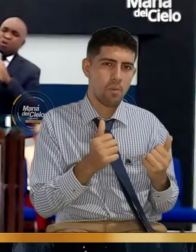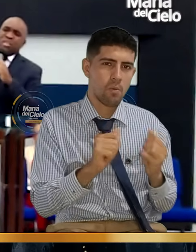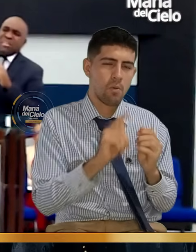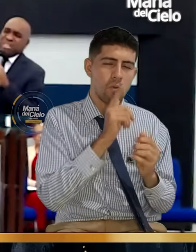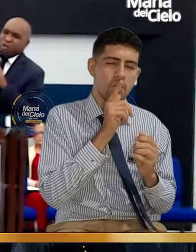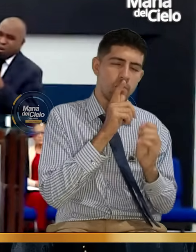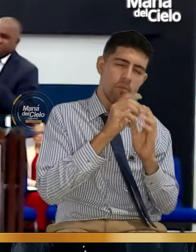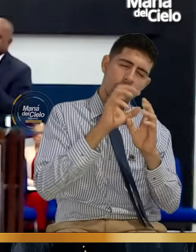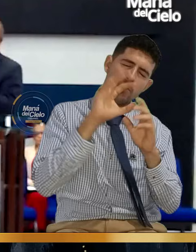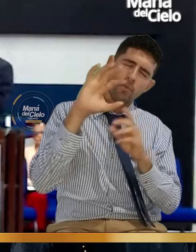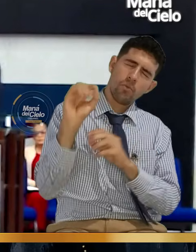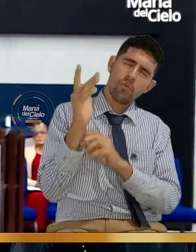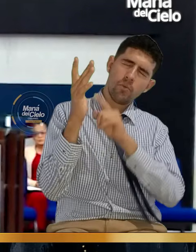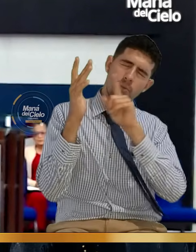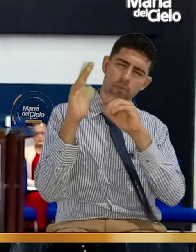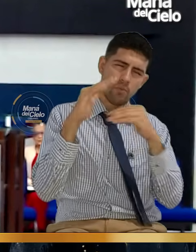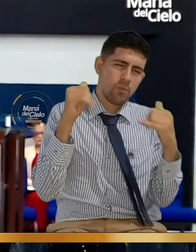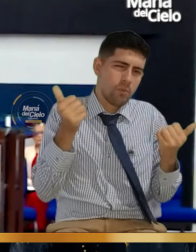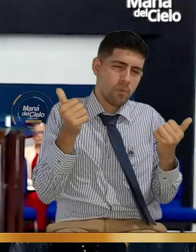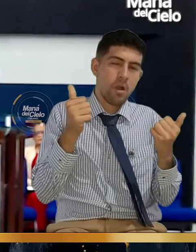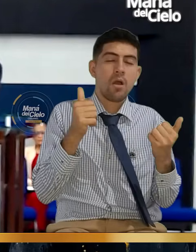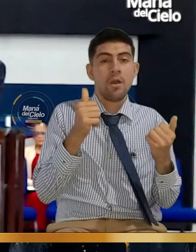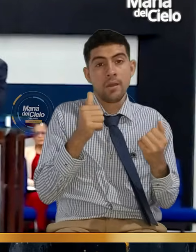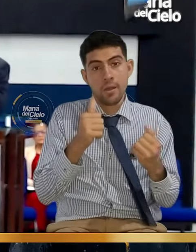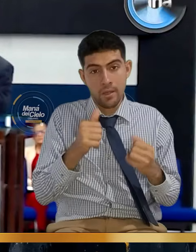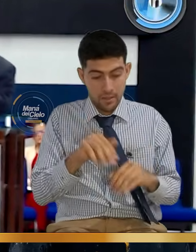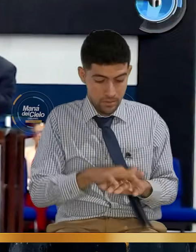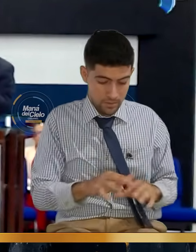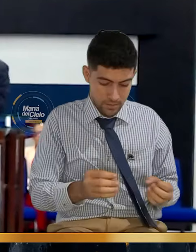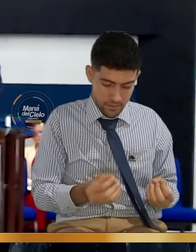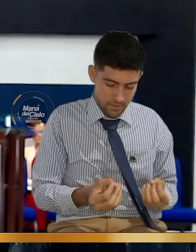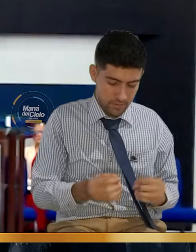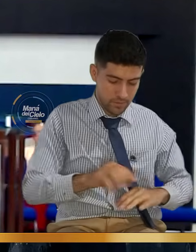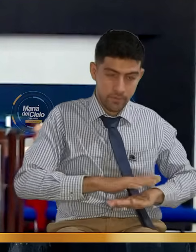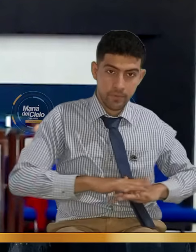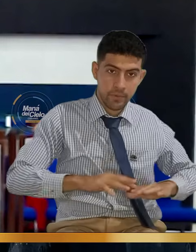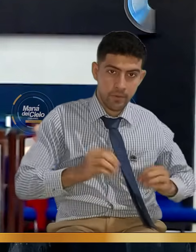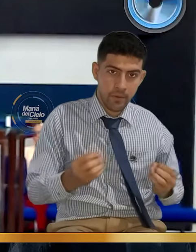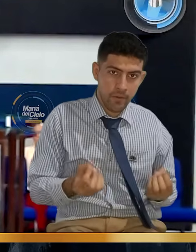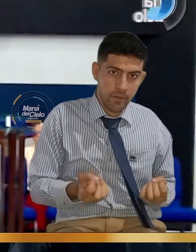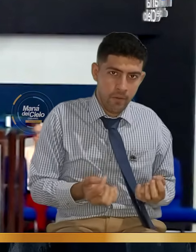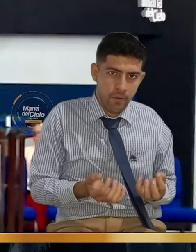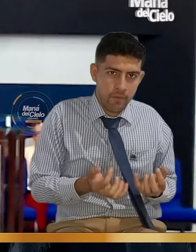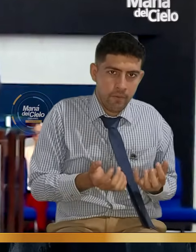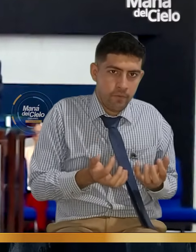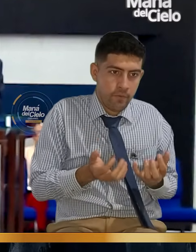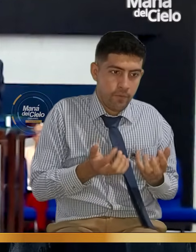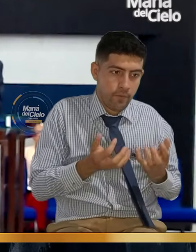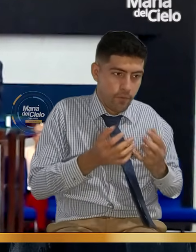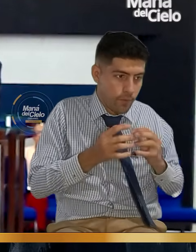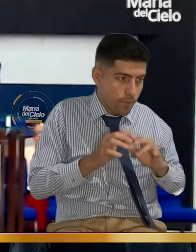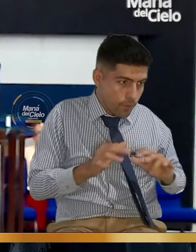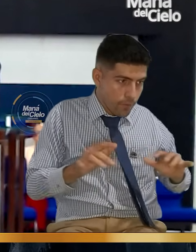trompeta, gloria al Señor, y los muertos en Cristo resucitarán primero, y luego nosotros, los que estemos vivos,